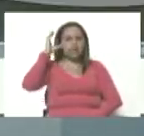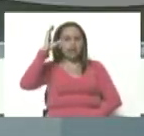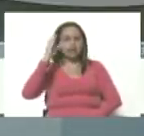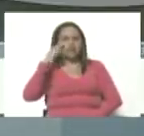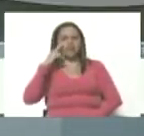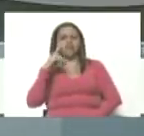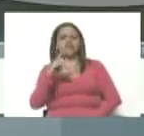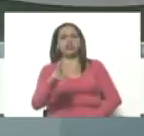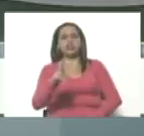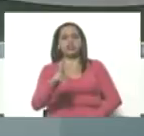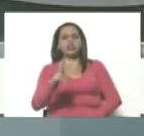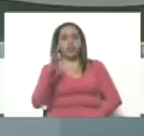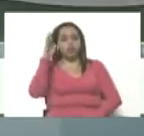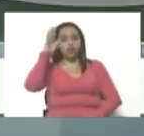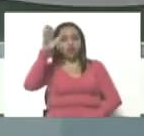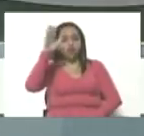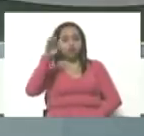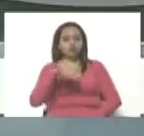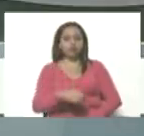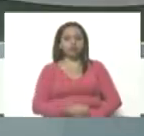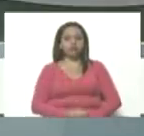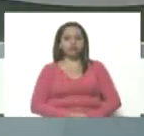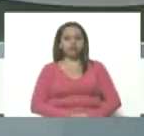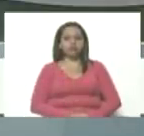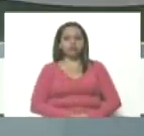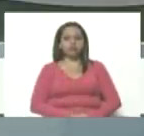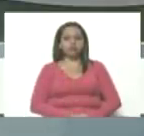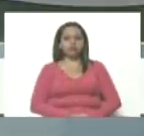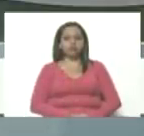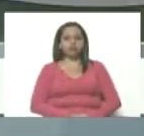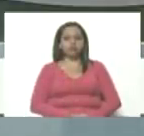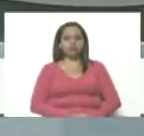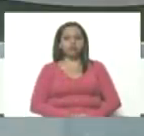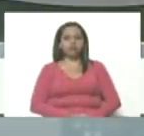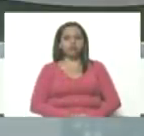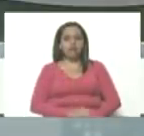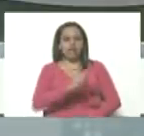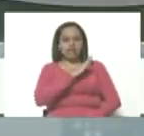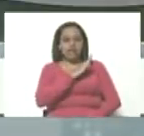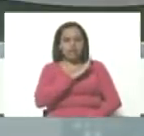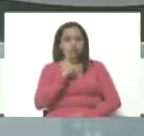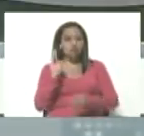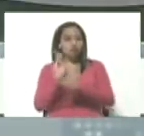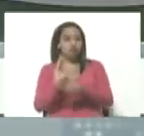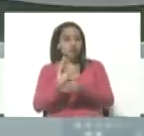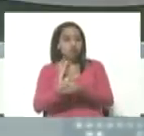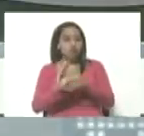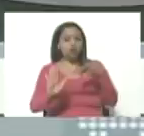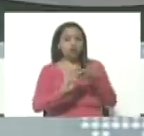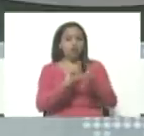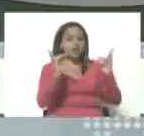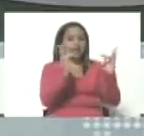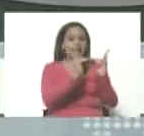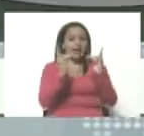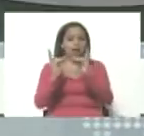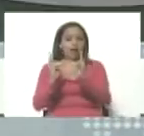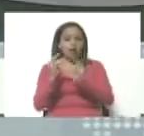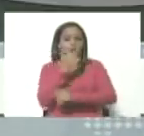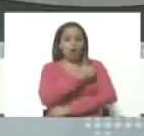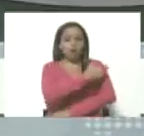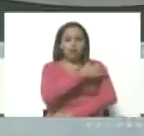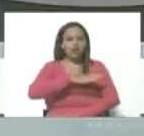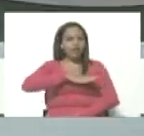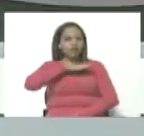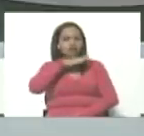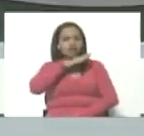ver hacia adelante, al futuro, y tener las previsiones de camas hospitalarias suficientes